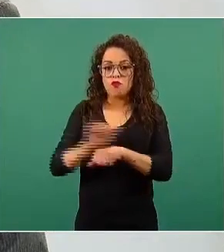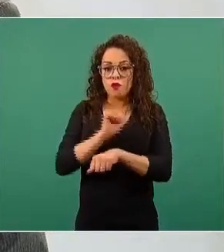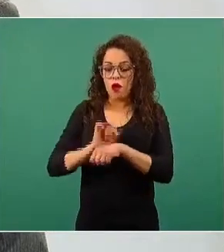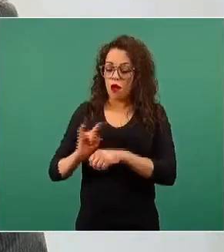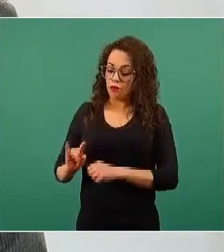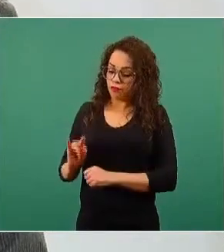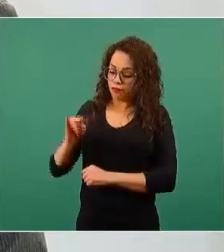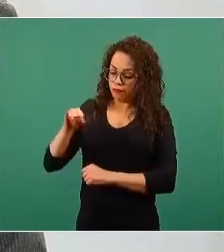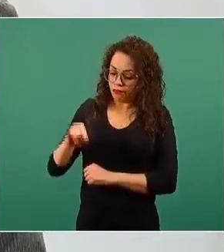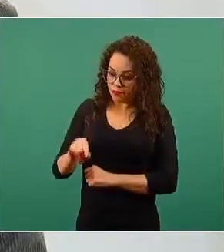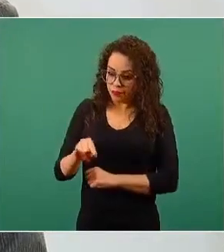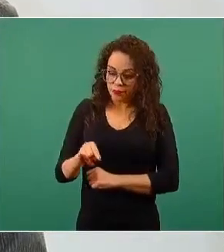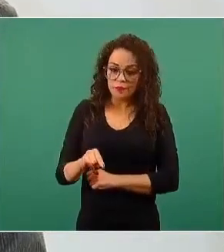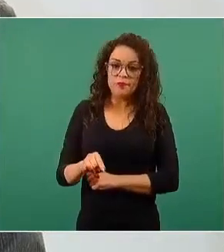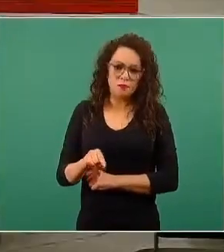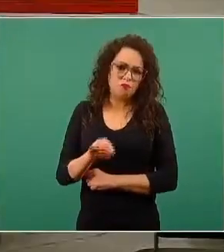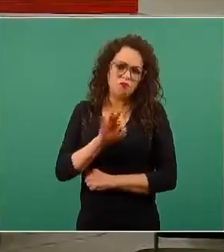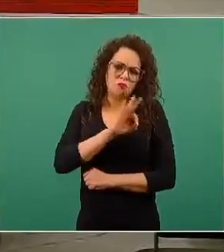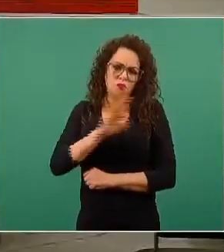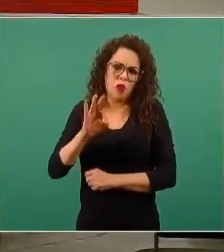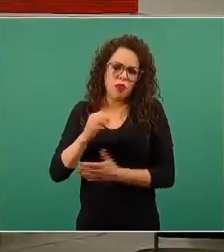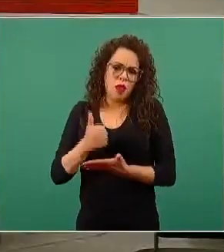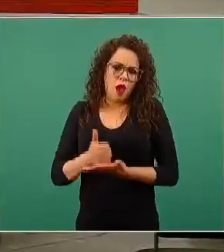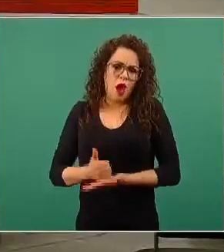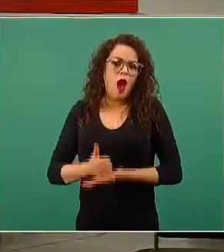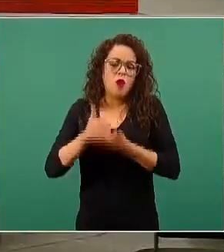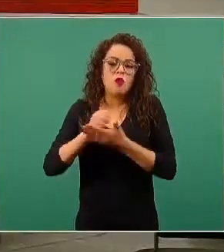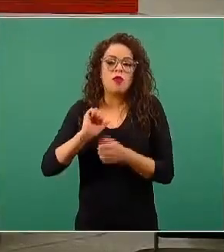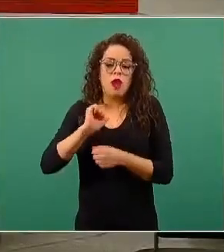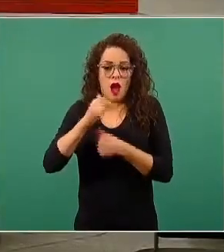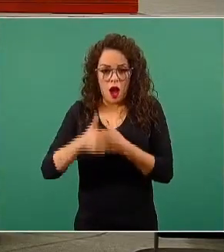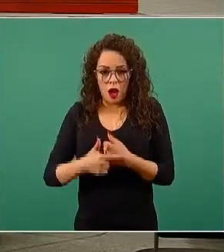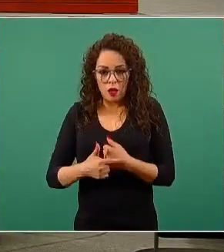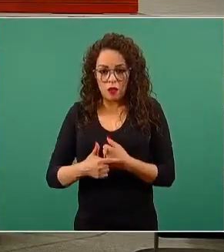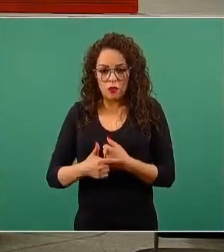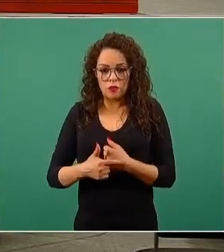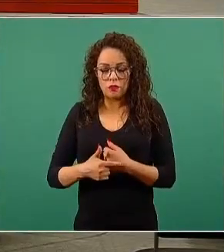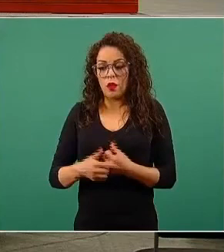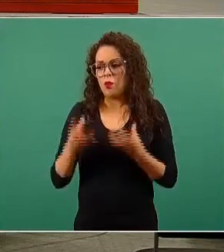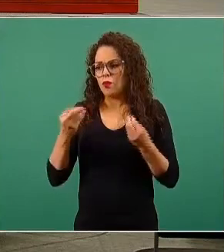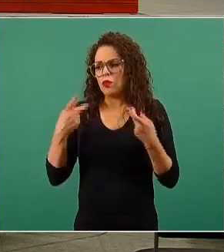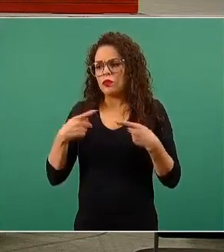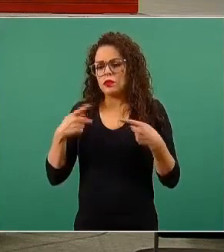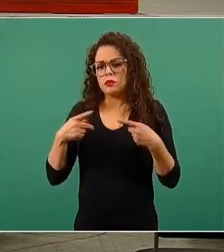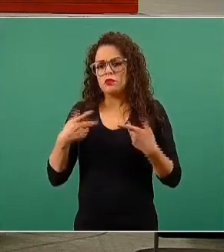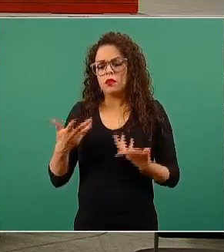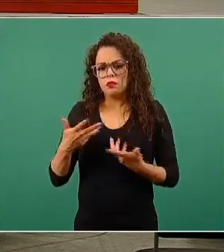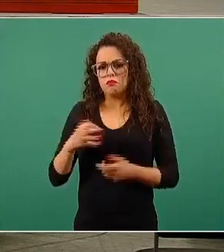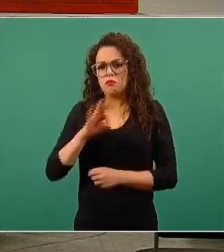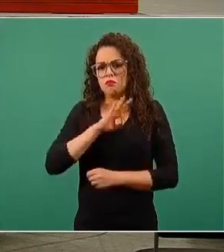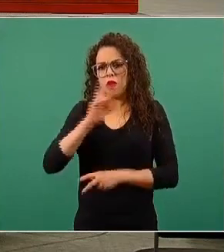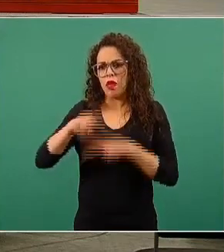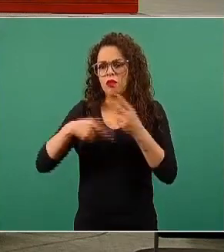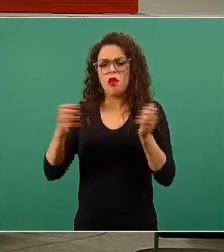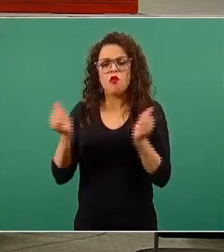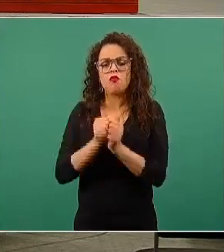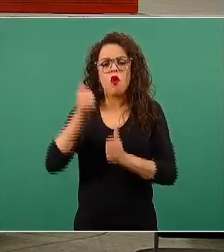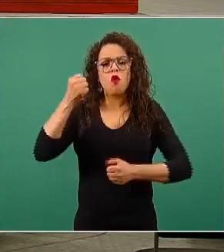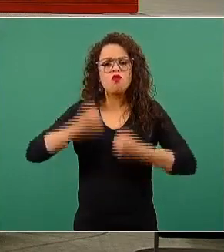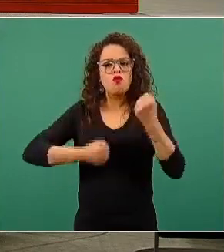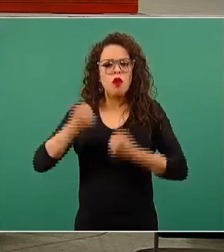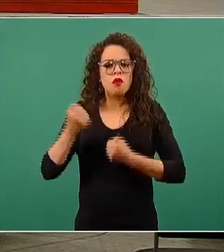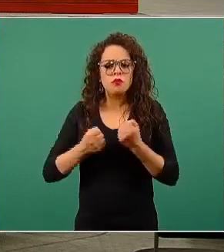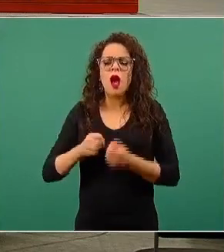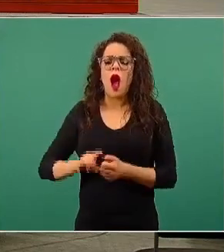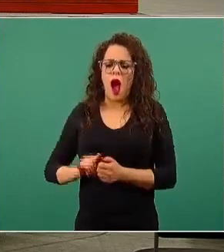a las personas que realmente tienen un problema absoluto de movilidad, pero sí hay muchas personas que tienen la posibilidad de acudir en carro, como dice el